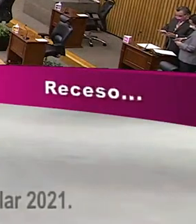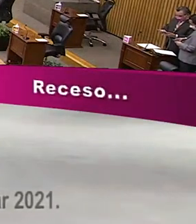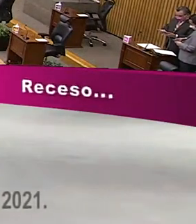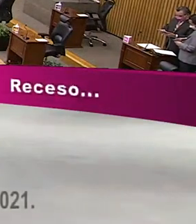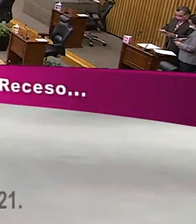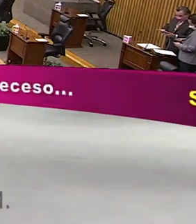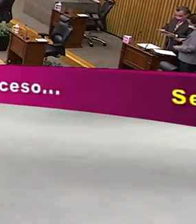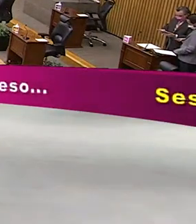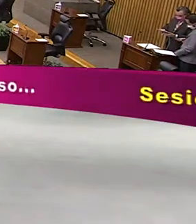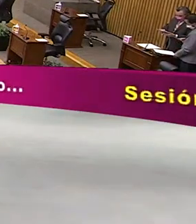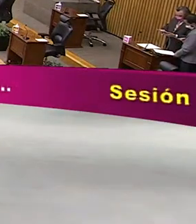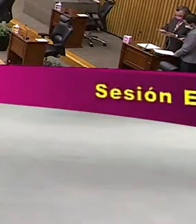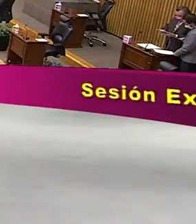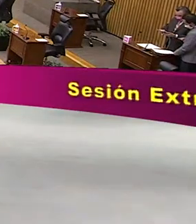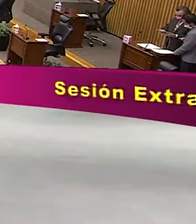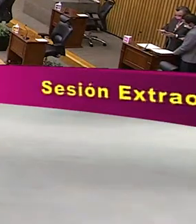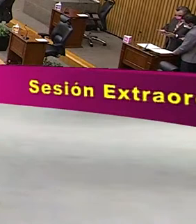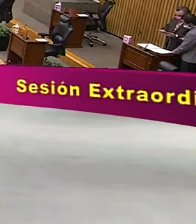ah